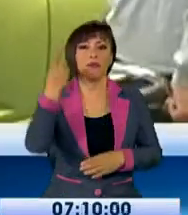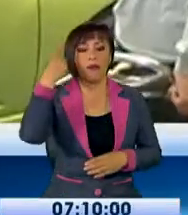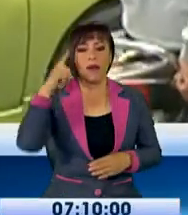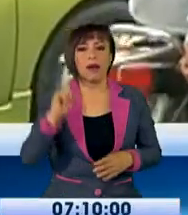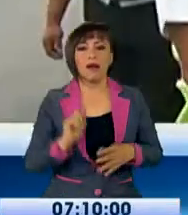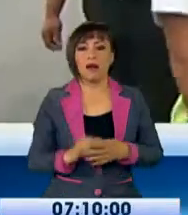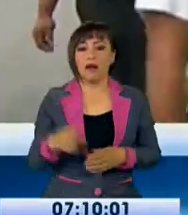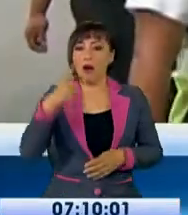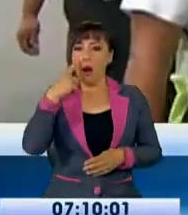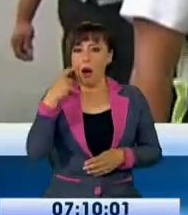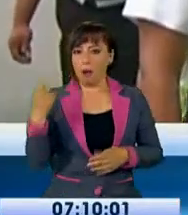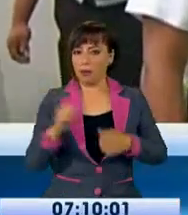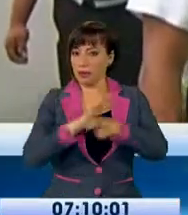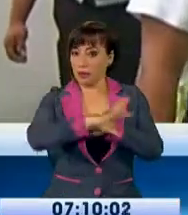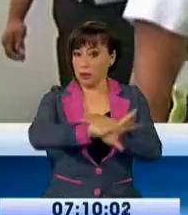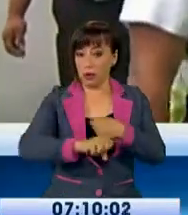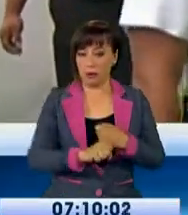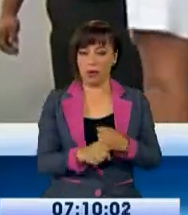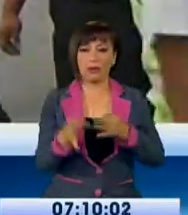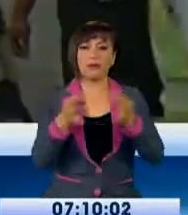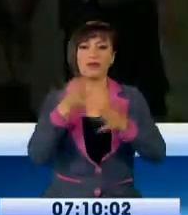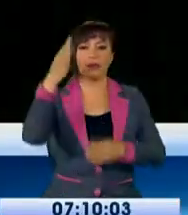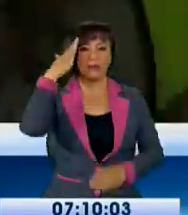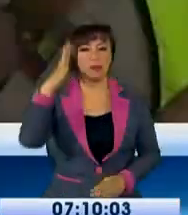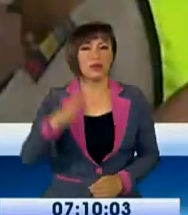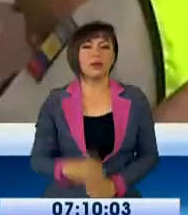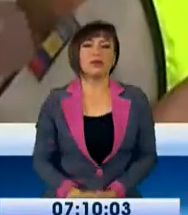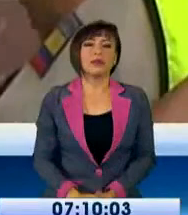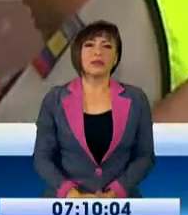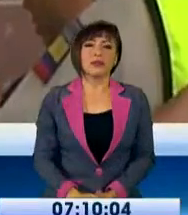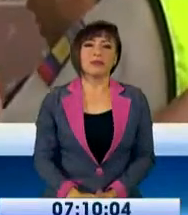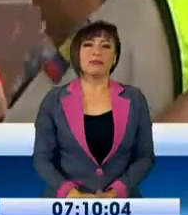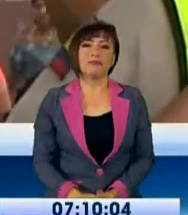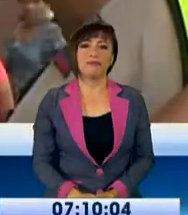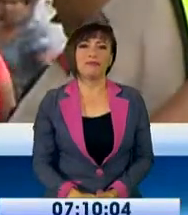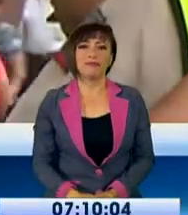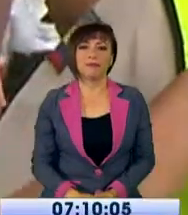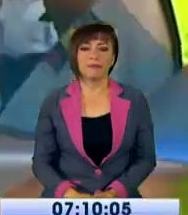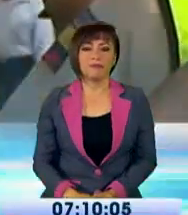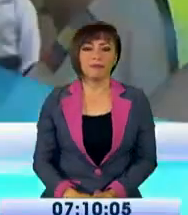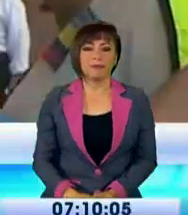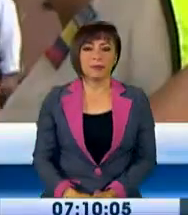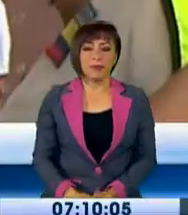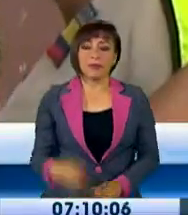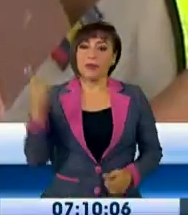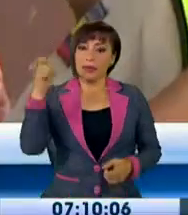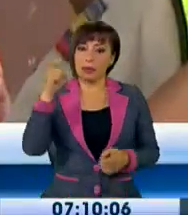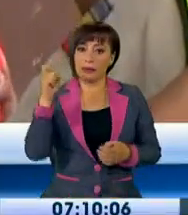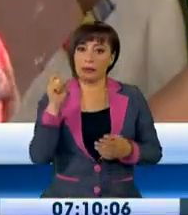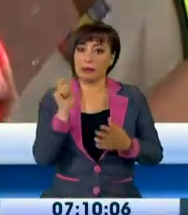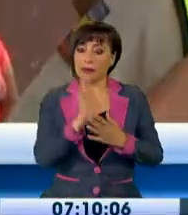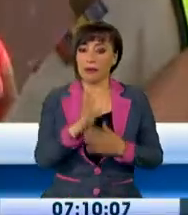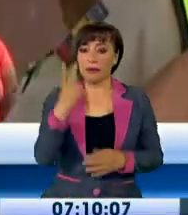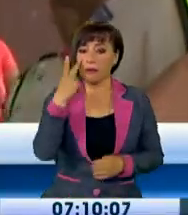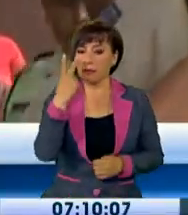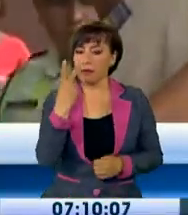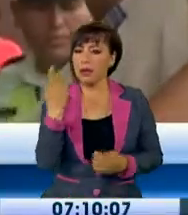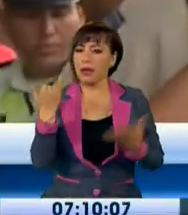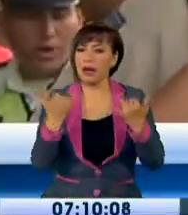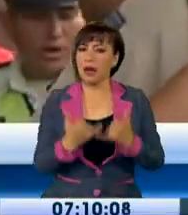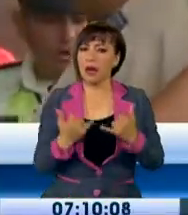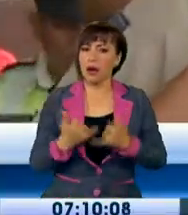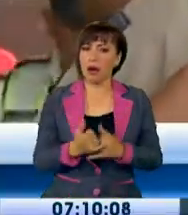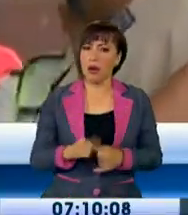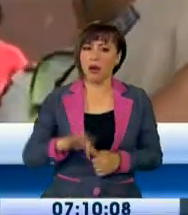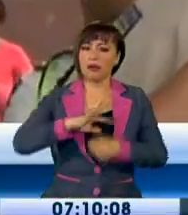como lo asegura el subteniente de policía Jorge Castro. Uno de los principales instrumentos utilizados por los